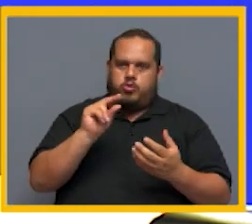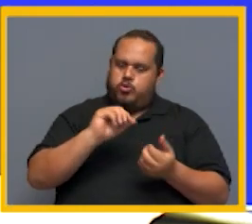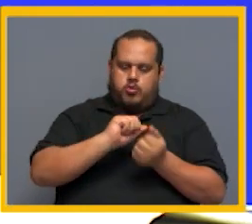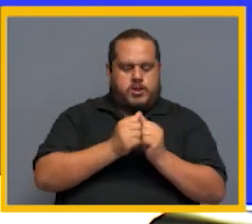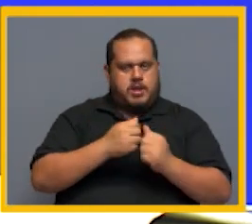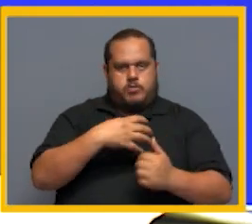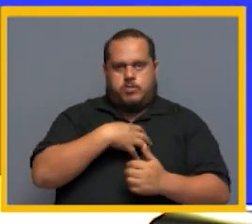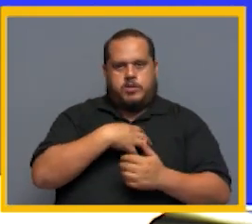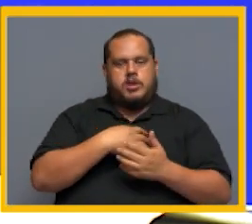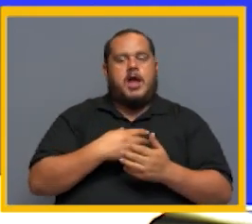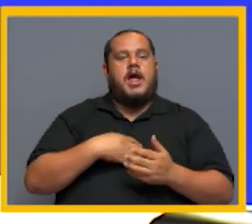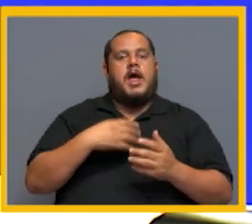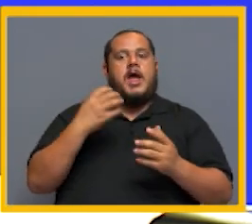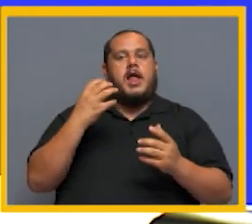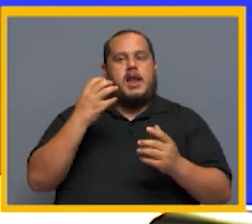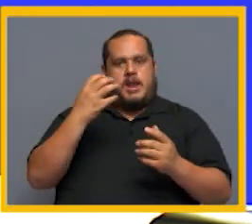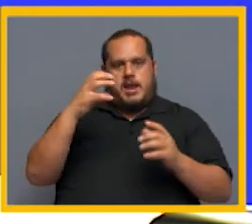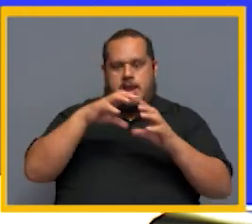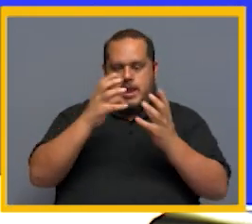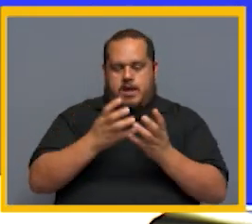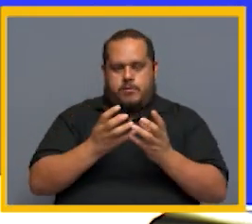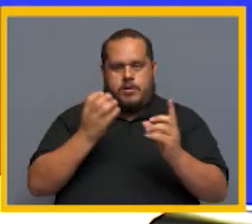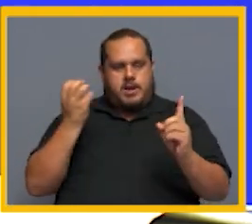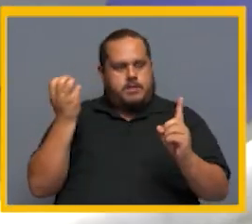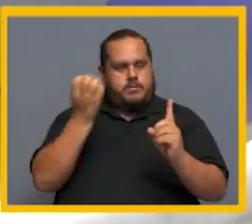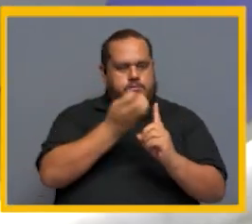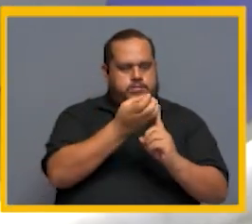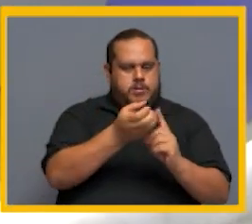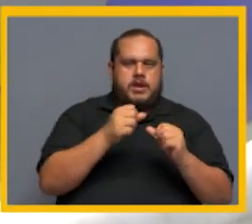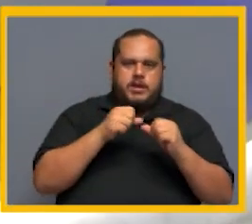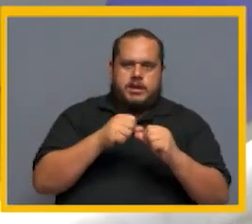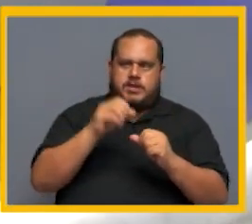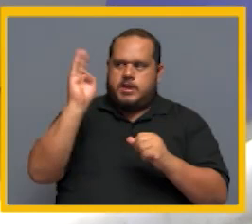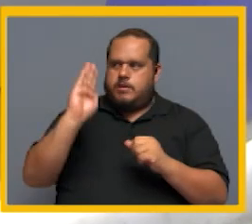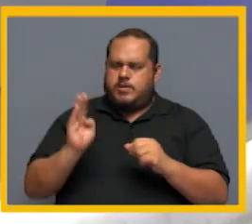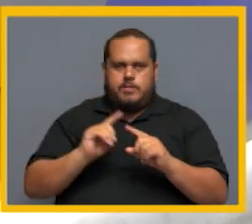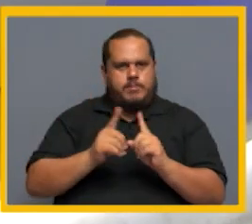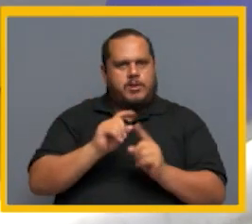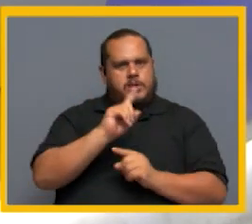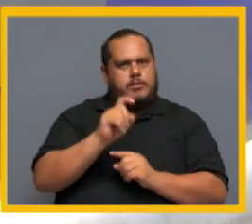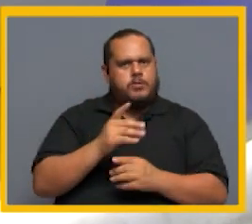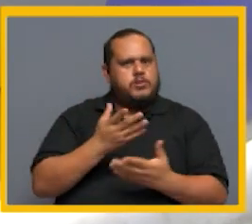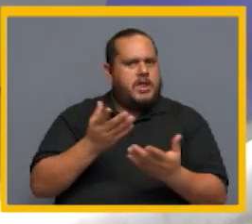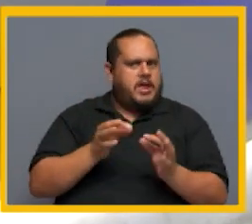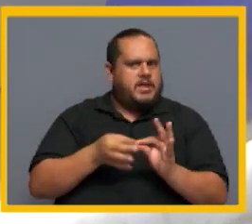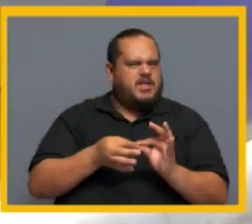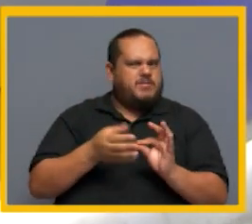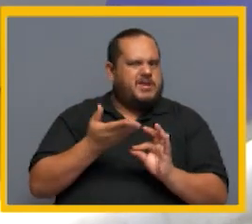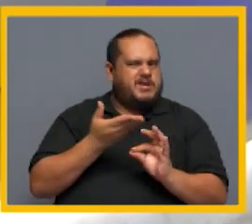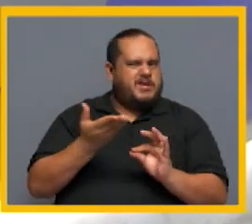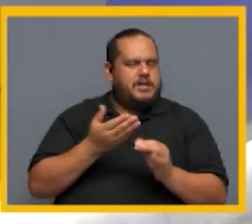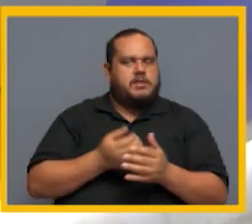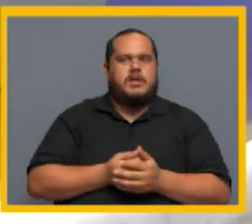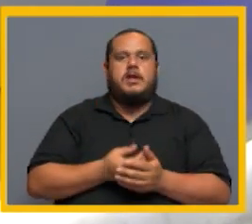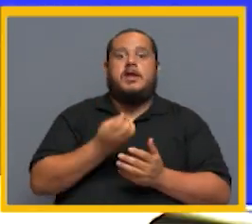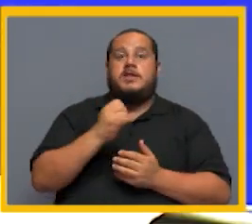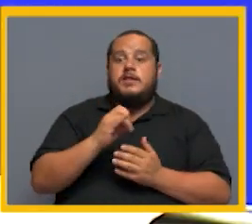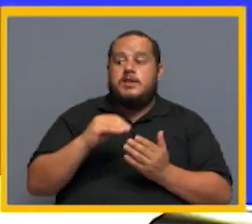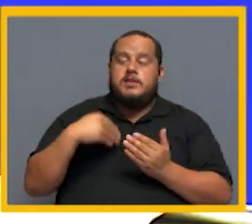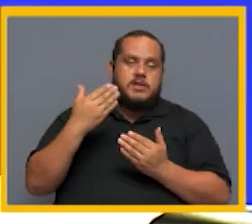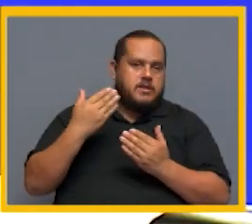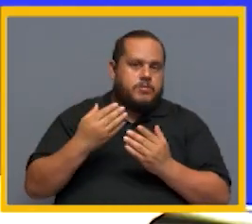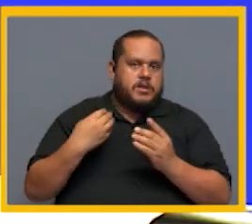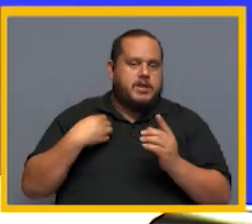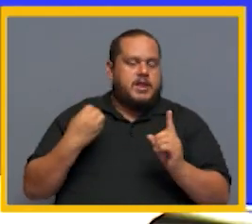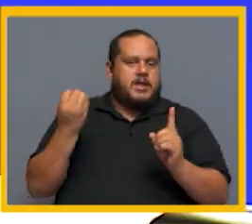la bola le pega al árbitro y sigue en poder de Brasil. La gran pregunta a interpretar es si después de que le